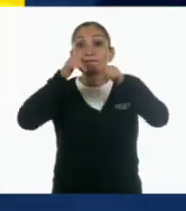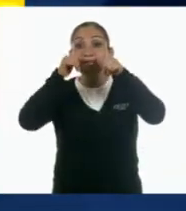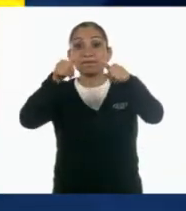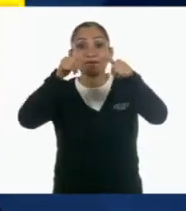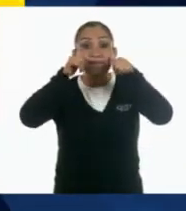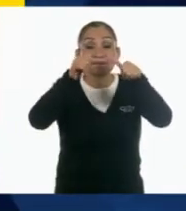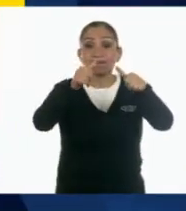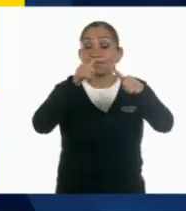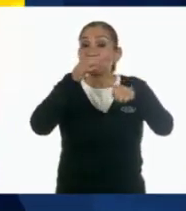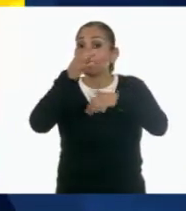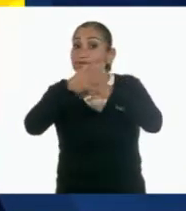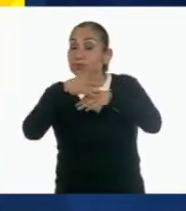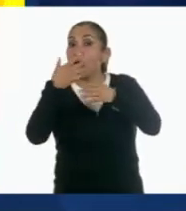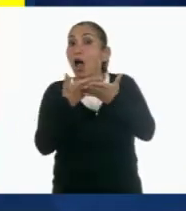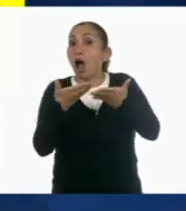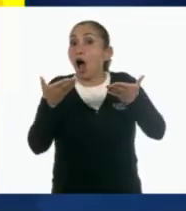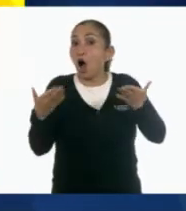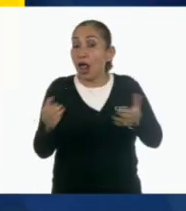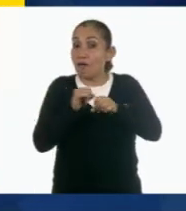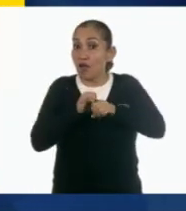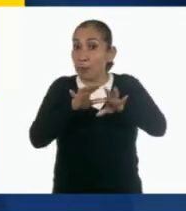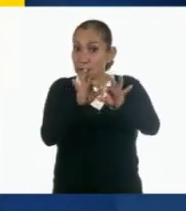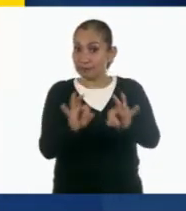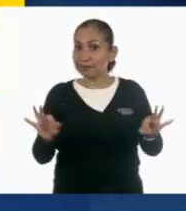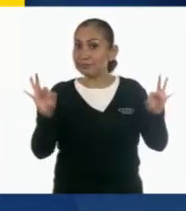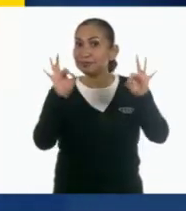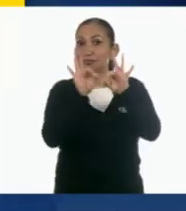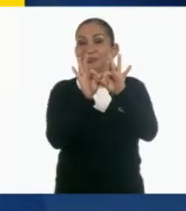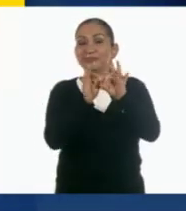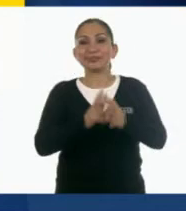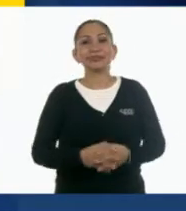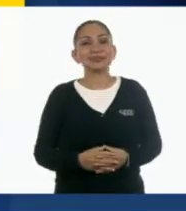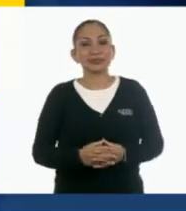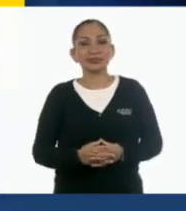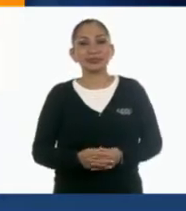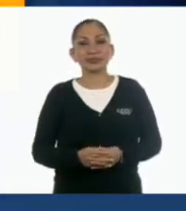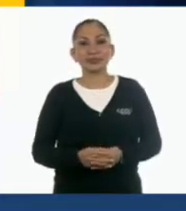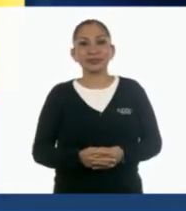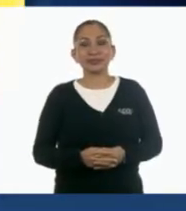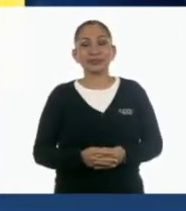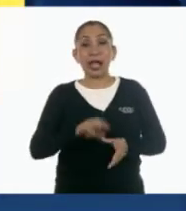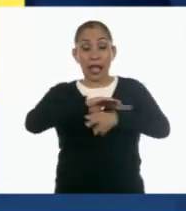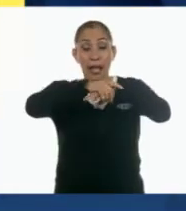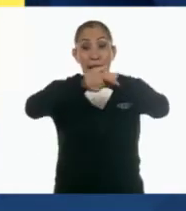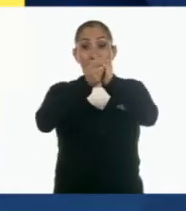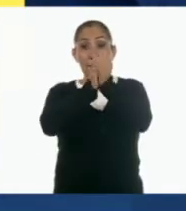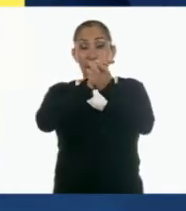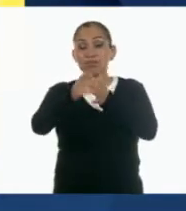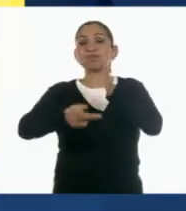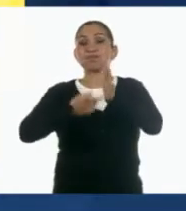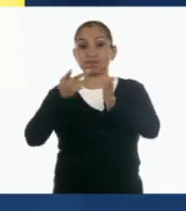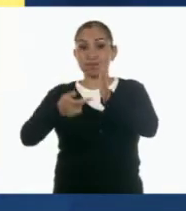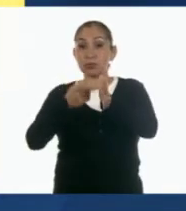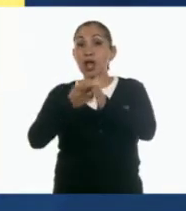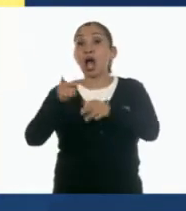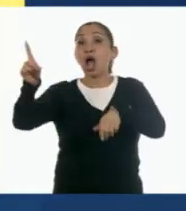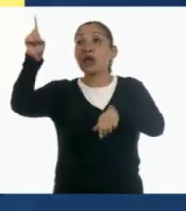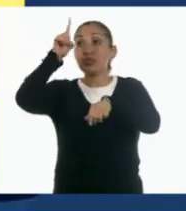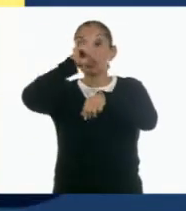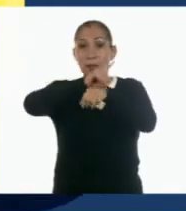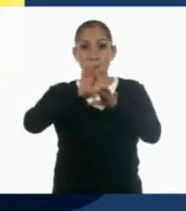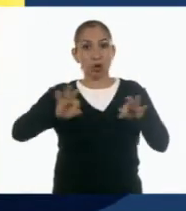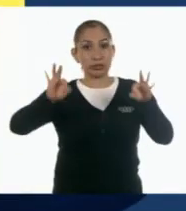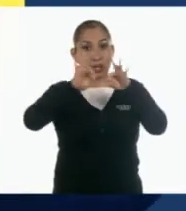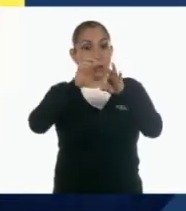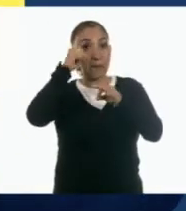¡Atención! ¡Atención! A continuación, información importante. Lavarnos las manos varias veces al día es